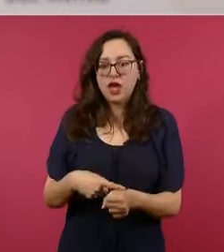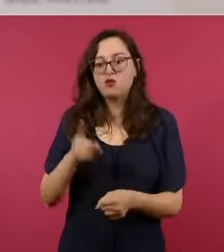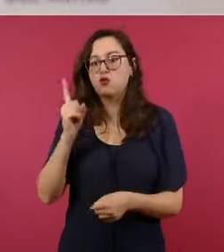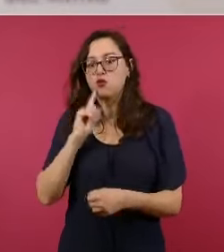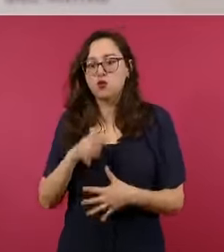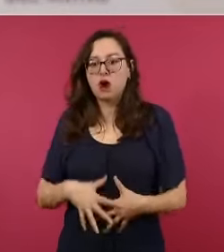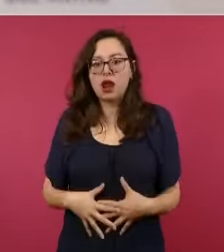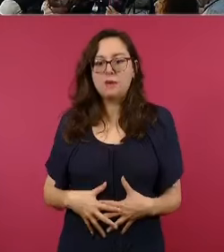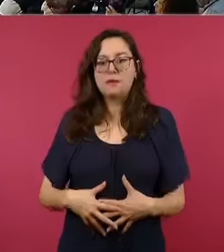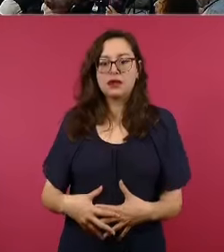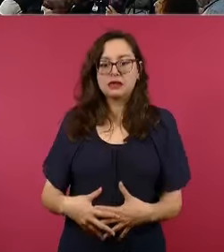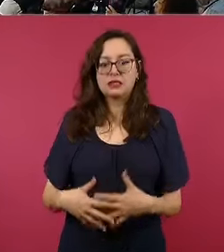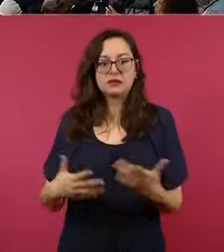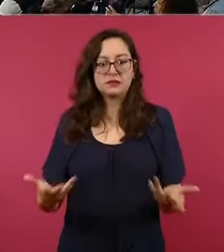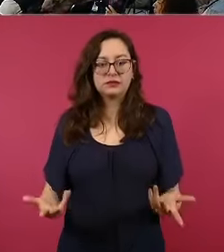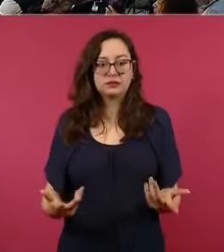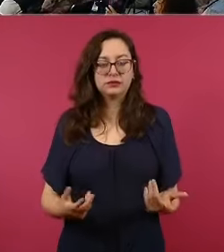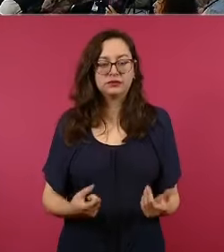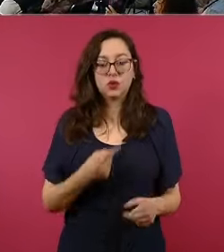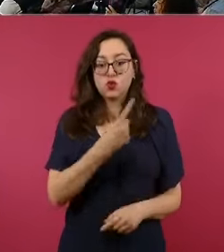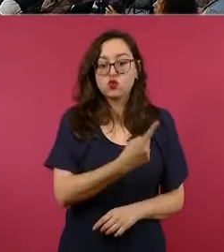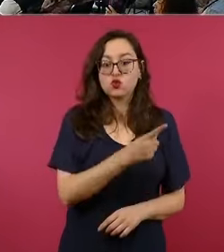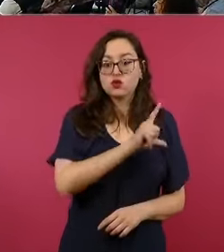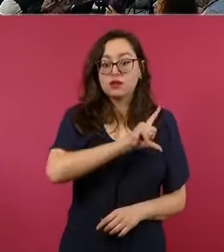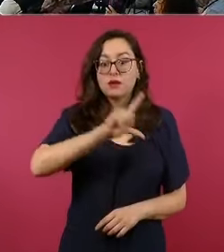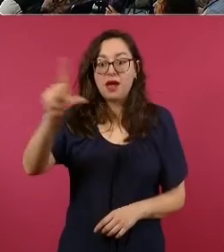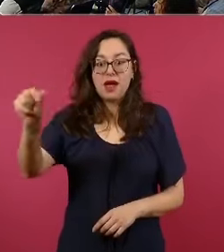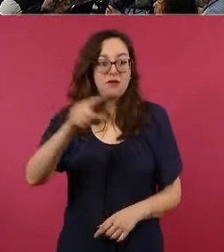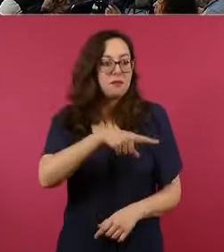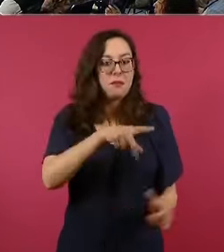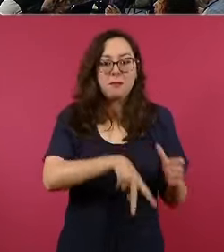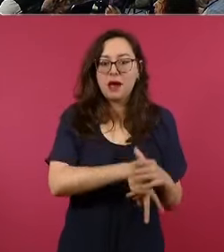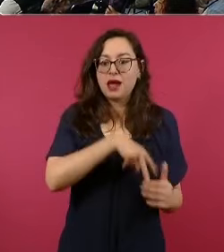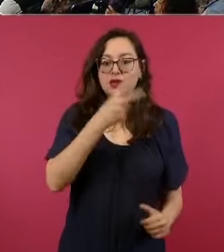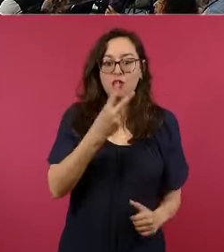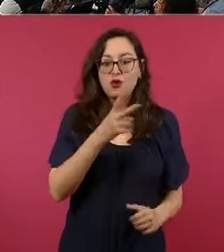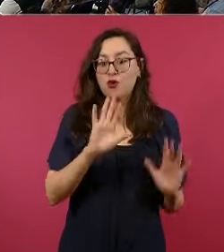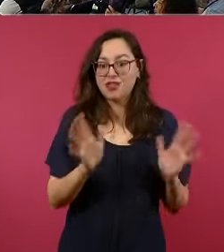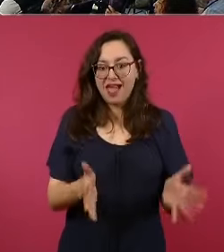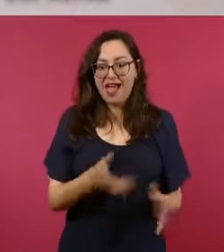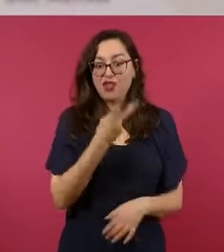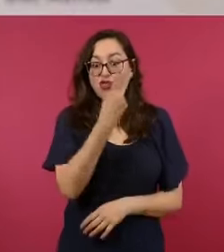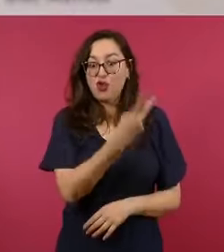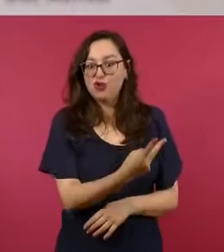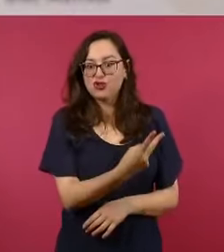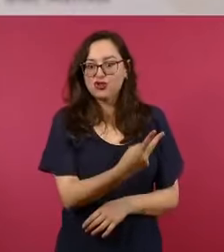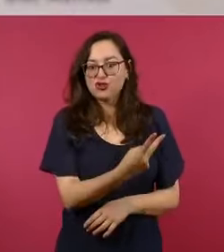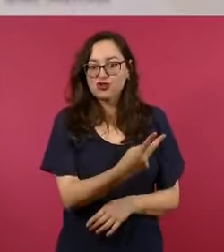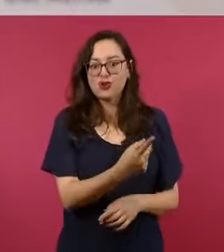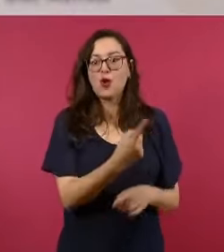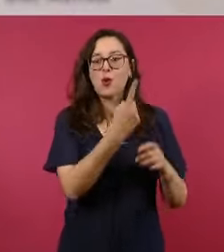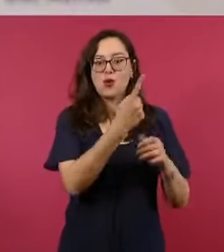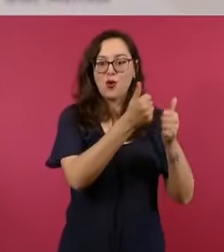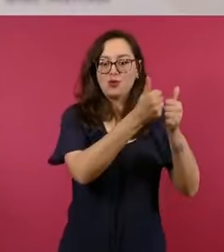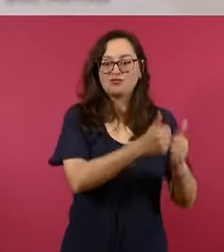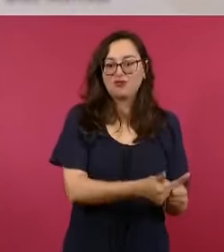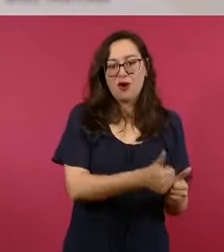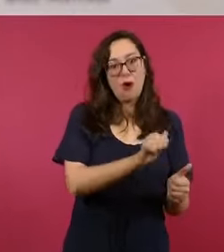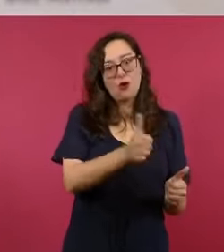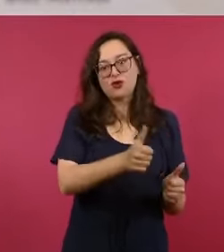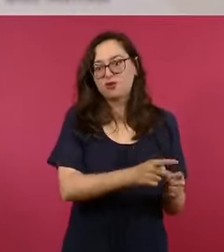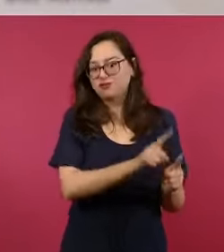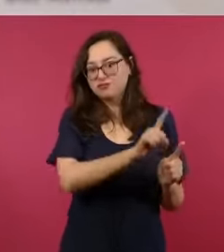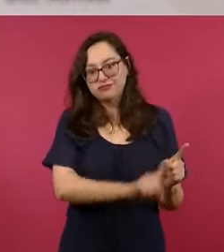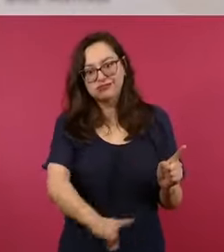embarazadas es decir un trabajo Mucho más territorial Entonces con eso tendremos la cobertura en primer nivel de lunes a a